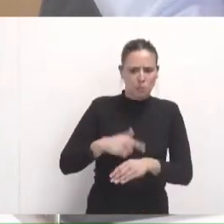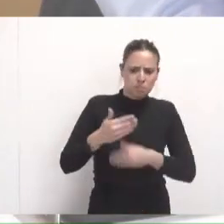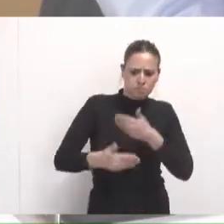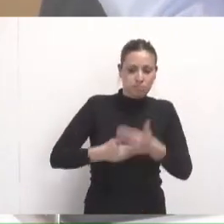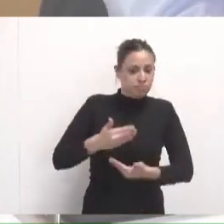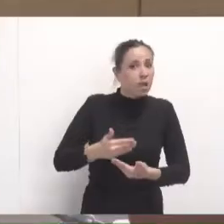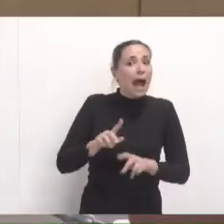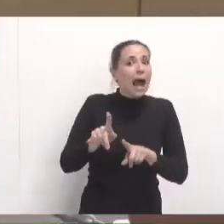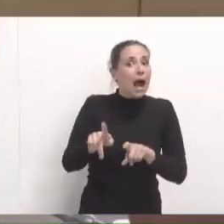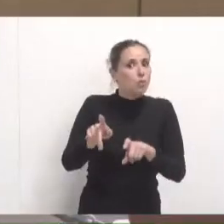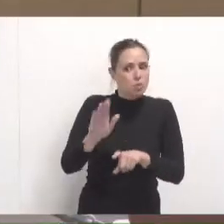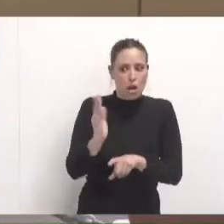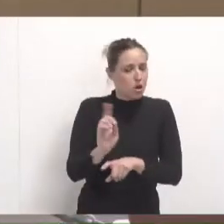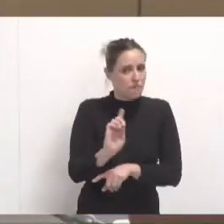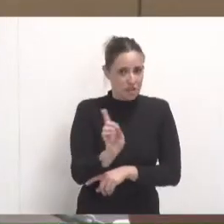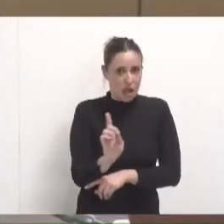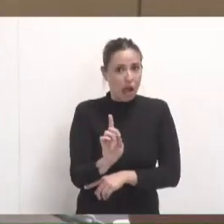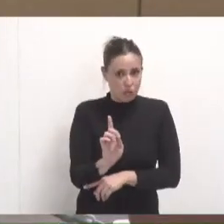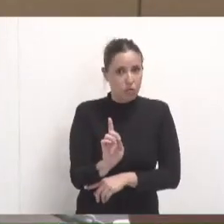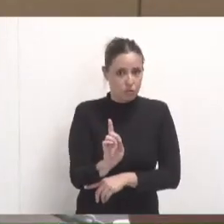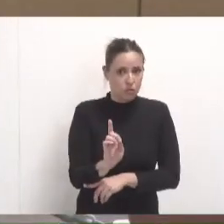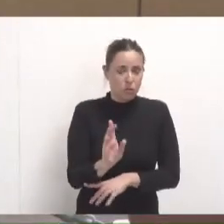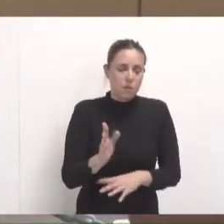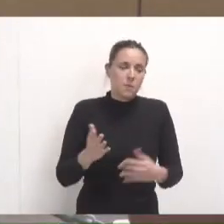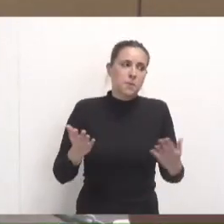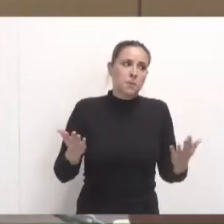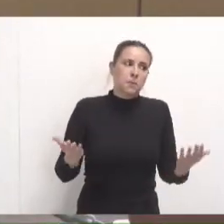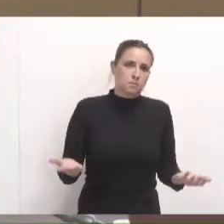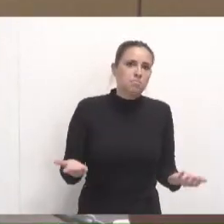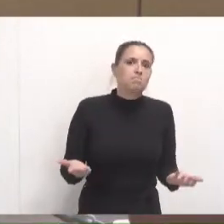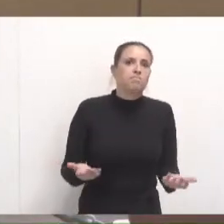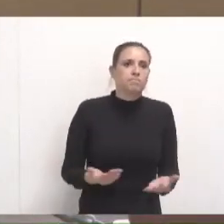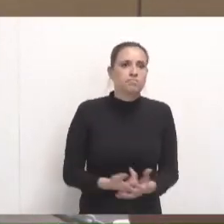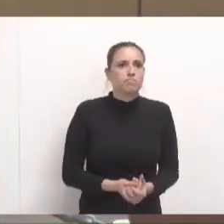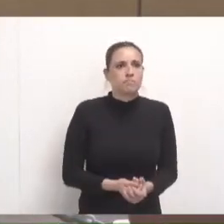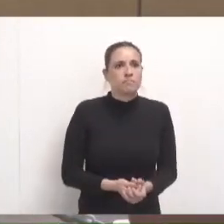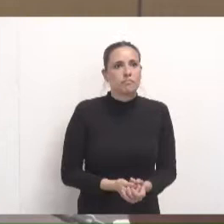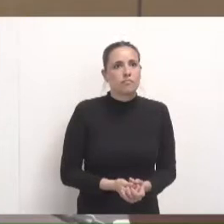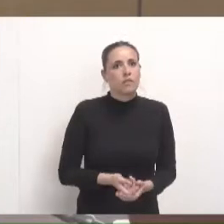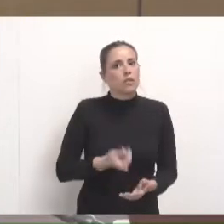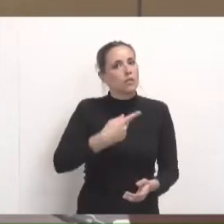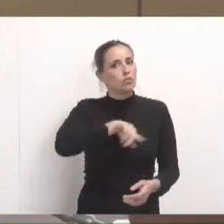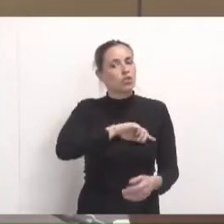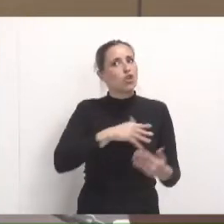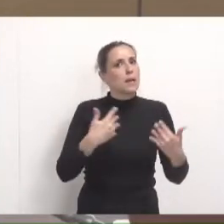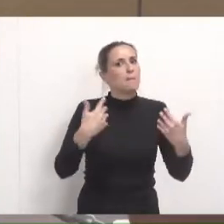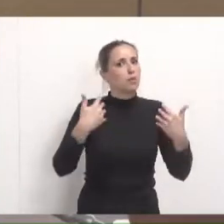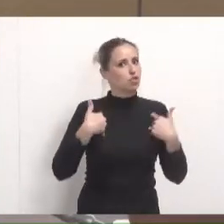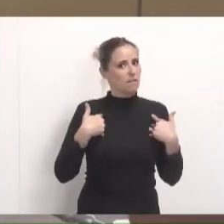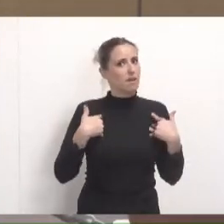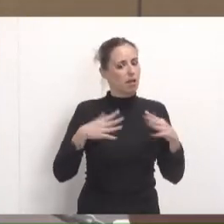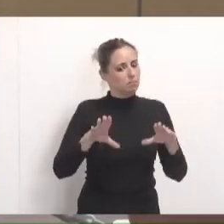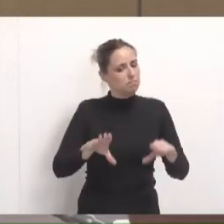agricultura, pero sí es verdad que tenemos que ser consecuentes con nuestra responsabilidad